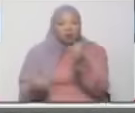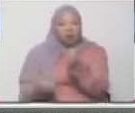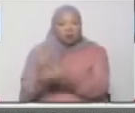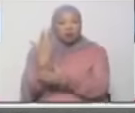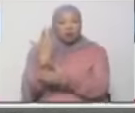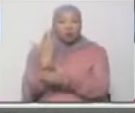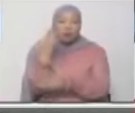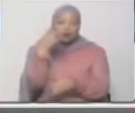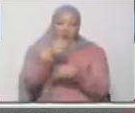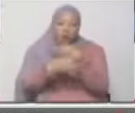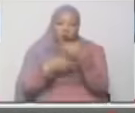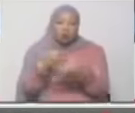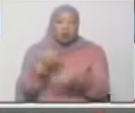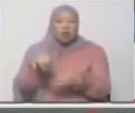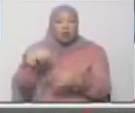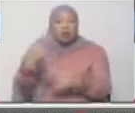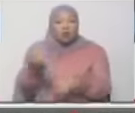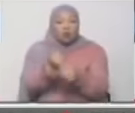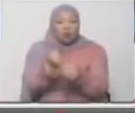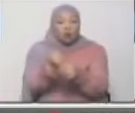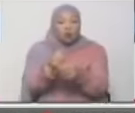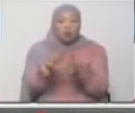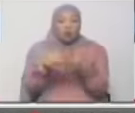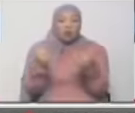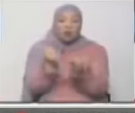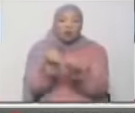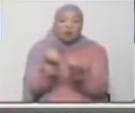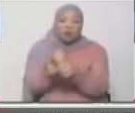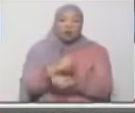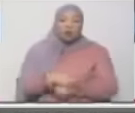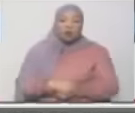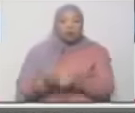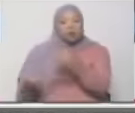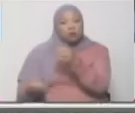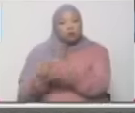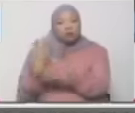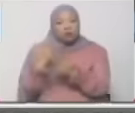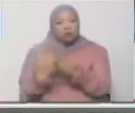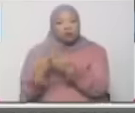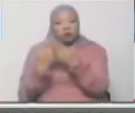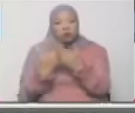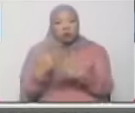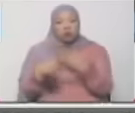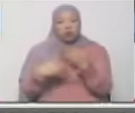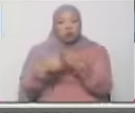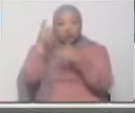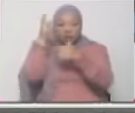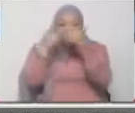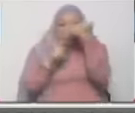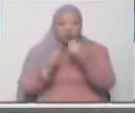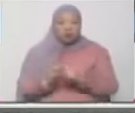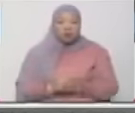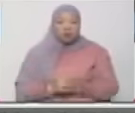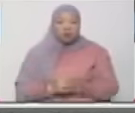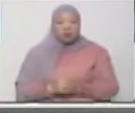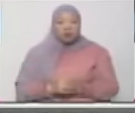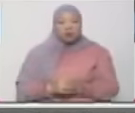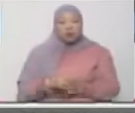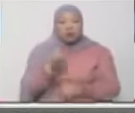libro. Después tenemos otro libro fundamental, escrito de puño y letra por Chávez. Si este lo escribió